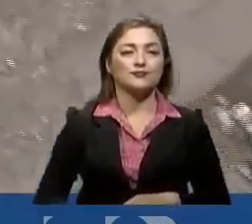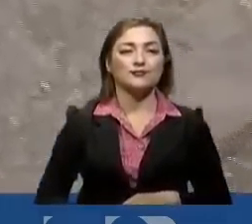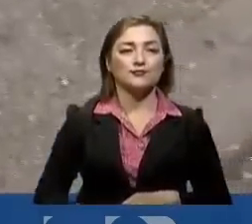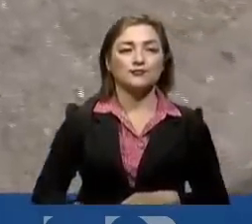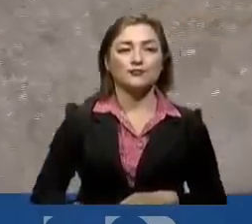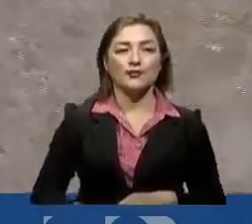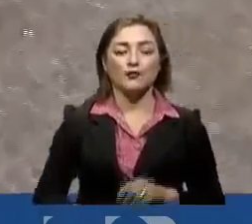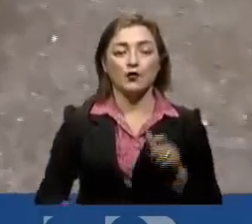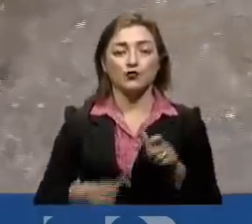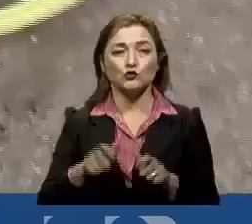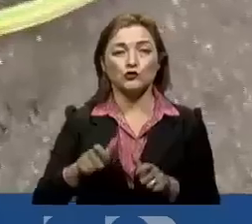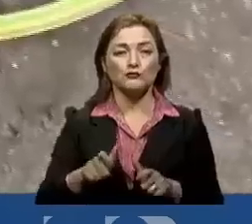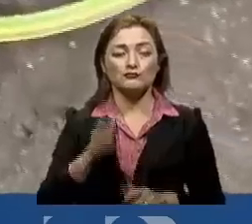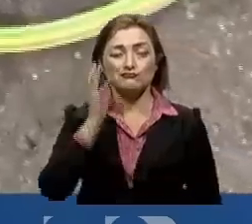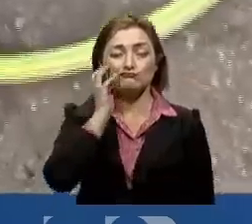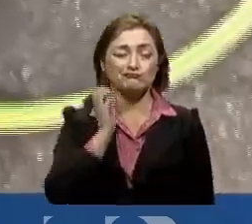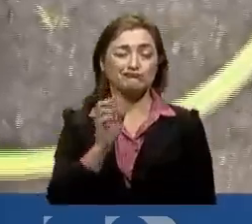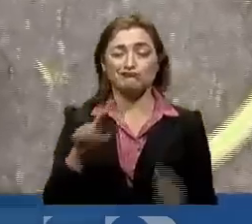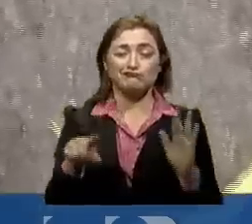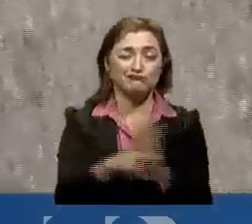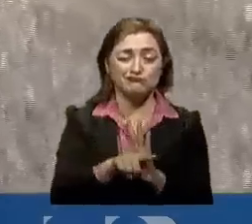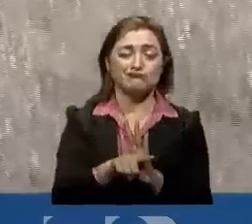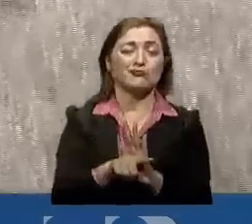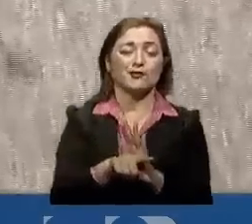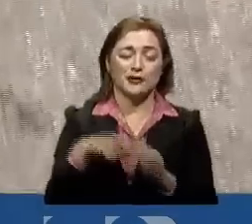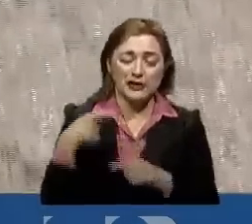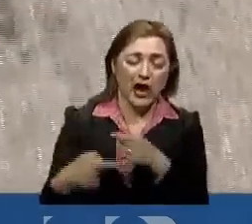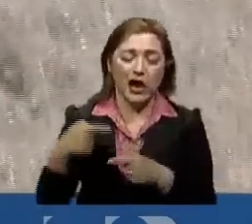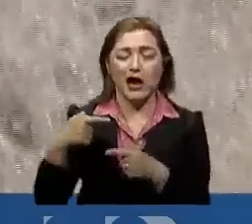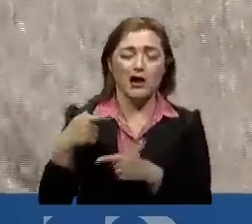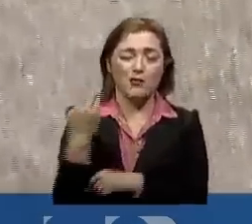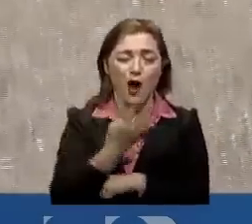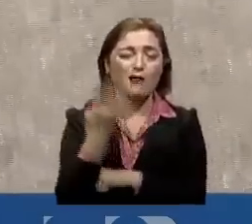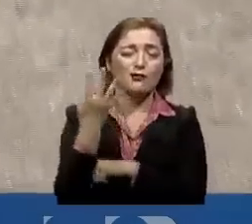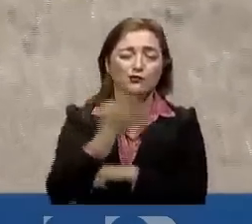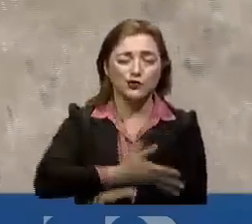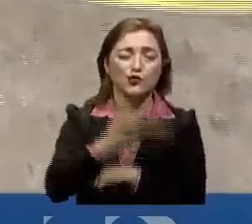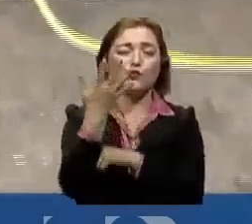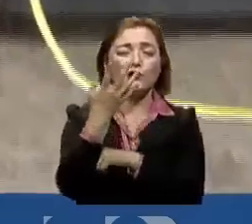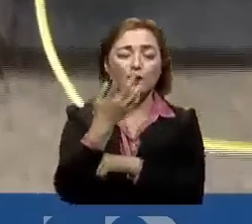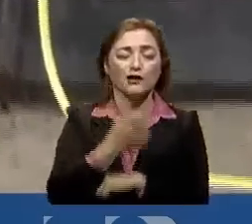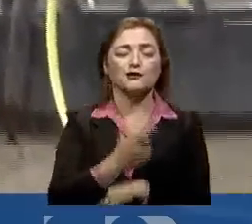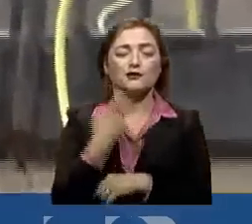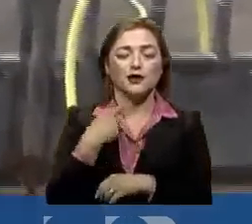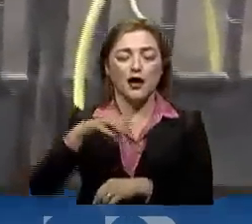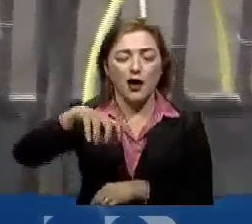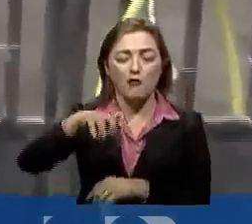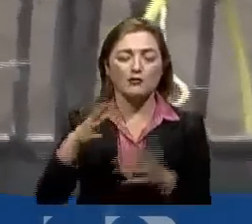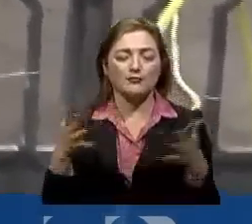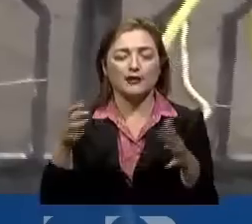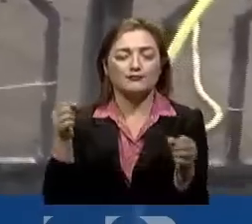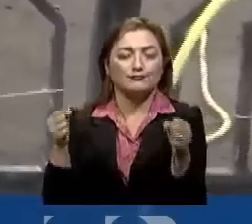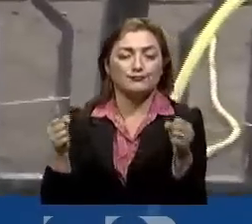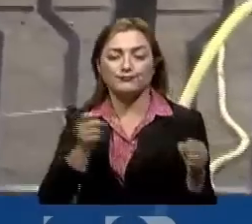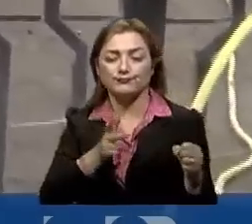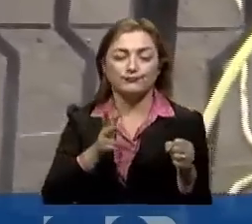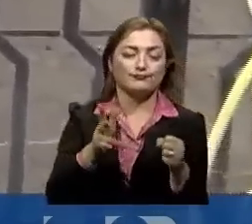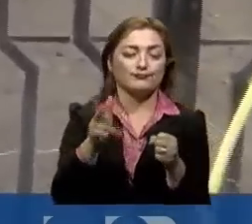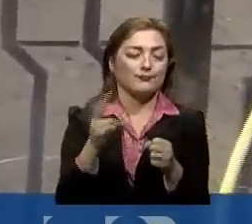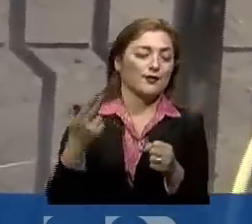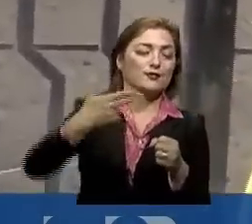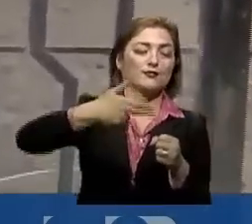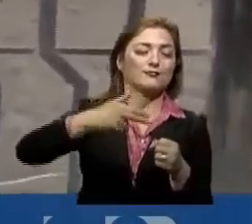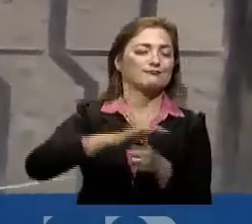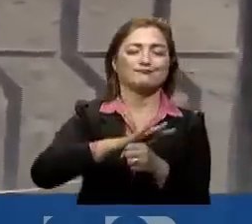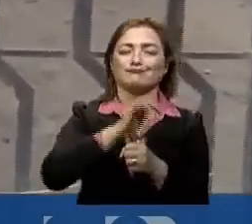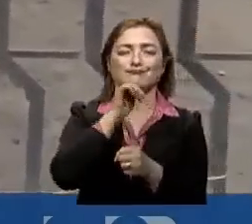vecinos realmente ya no pueden vivir así. Pasan 4 o 5 días sin abastecimiento de agua, vienen los tanqueros, pero esto no